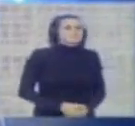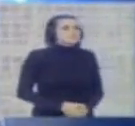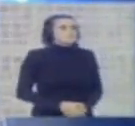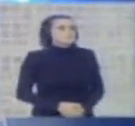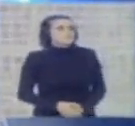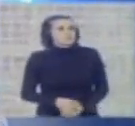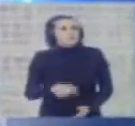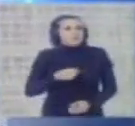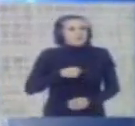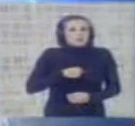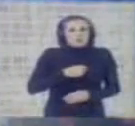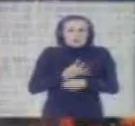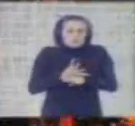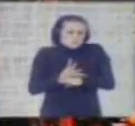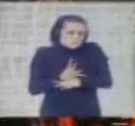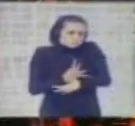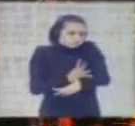Los pelos se me